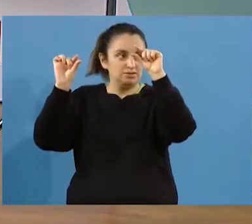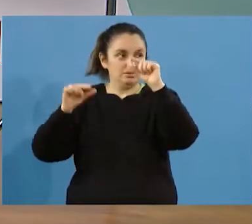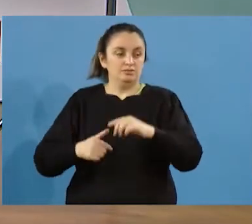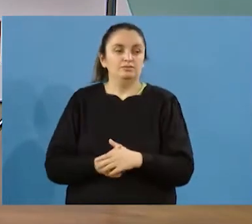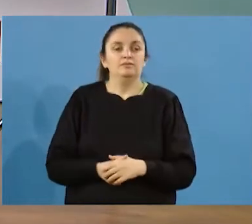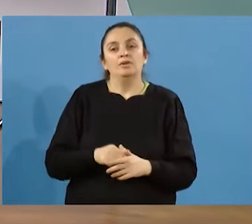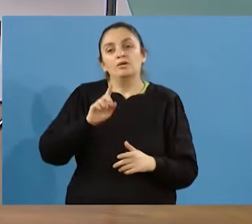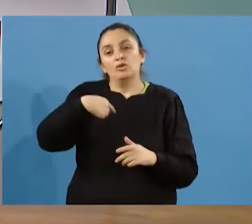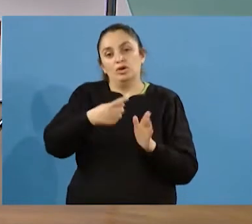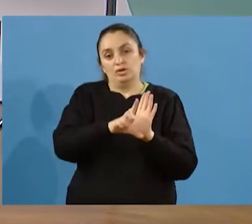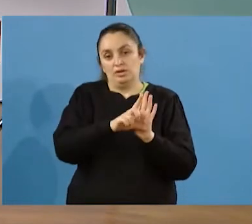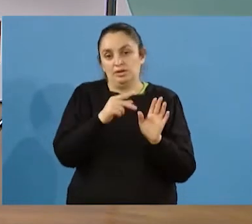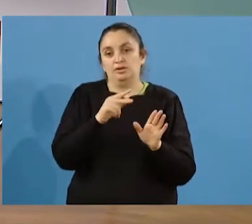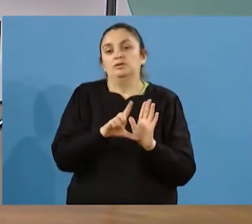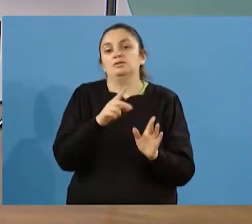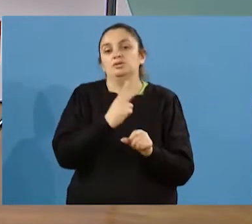otra propiedad